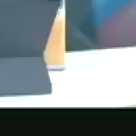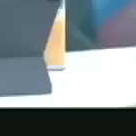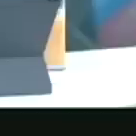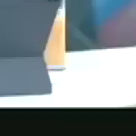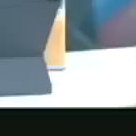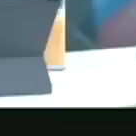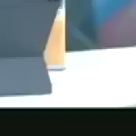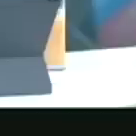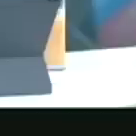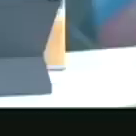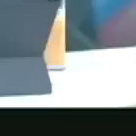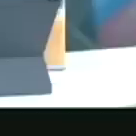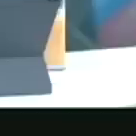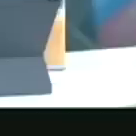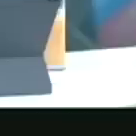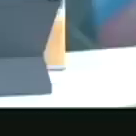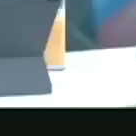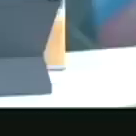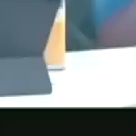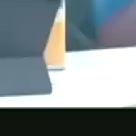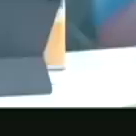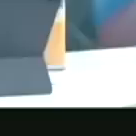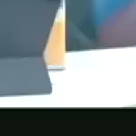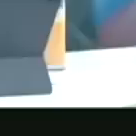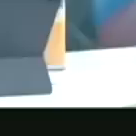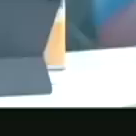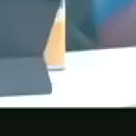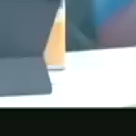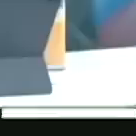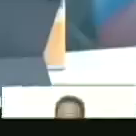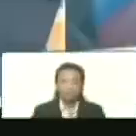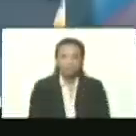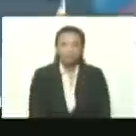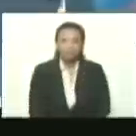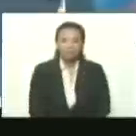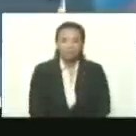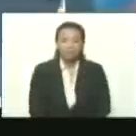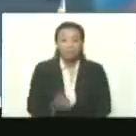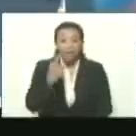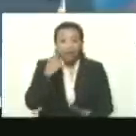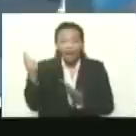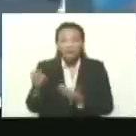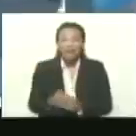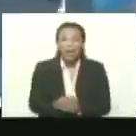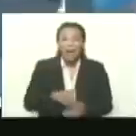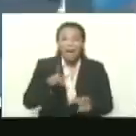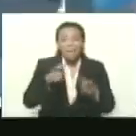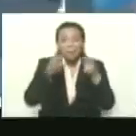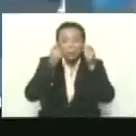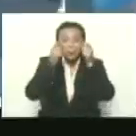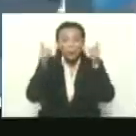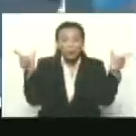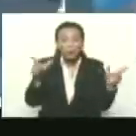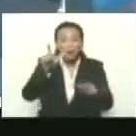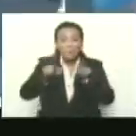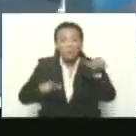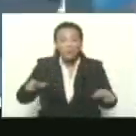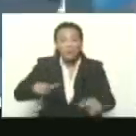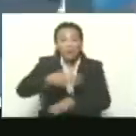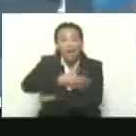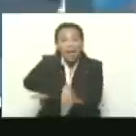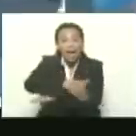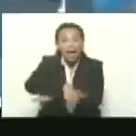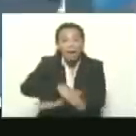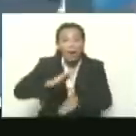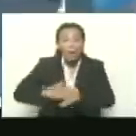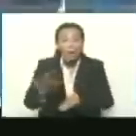invité a Pedro Infante, a Nahum Fernández, no dejo de impresionarme